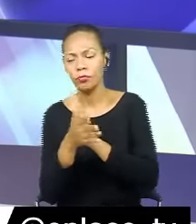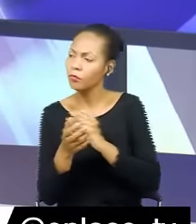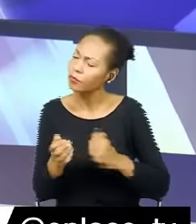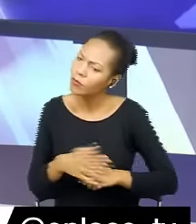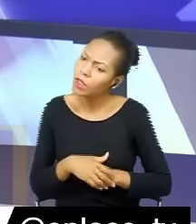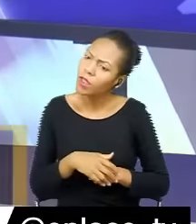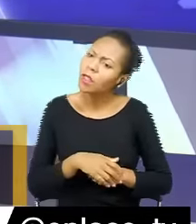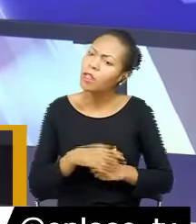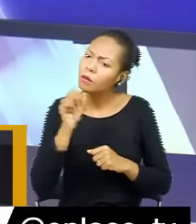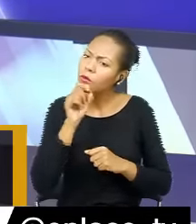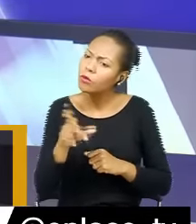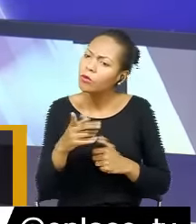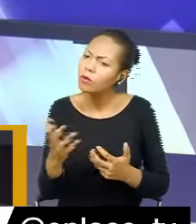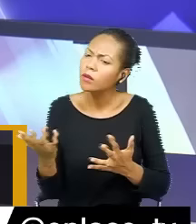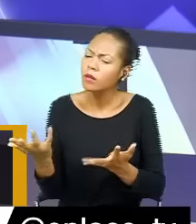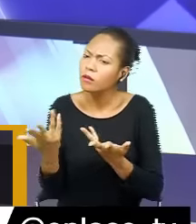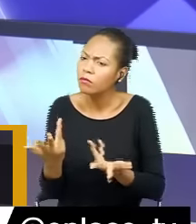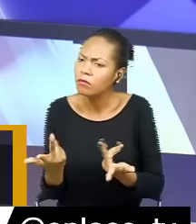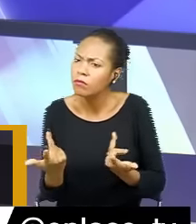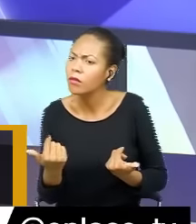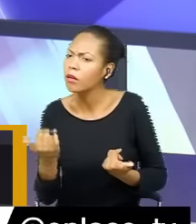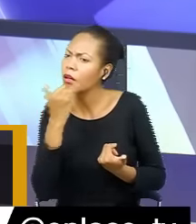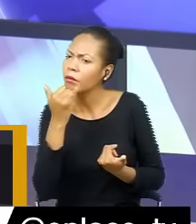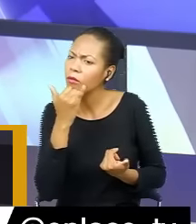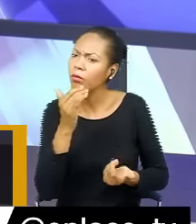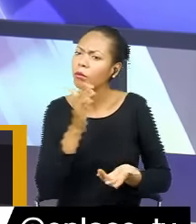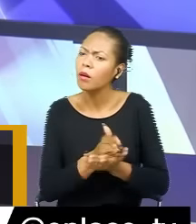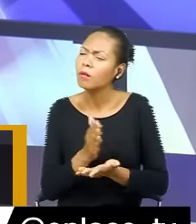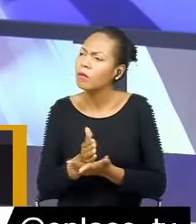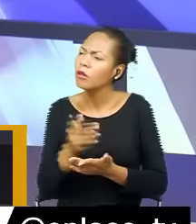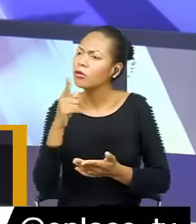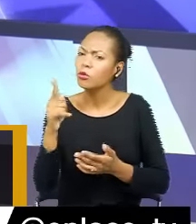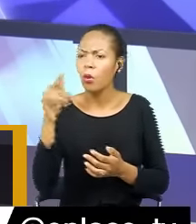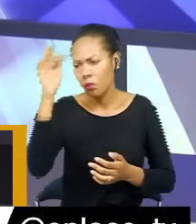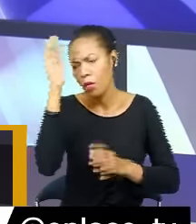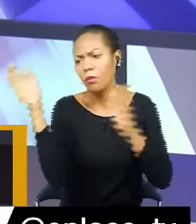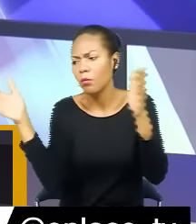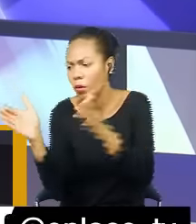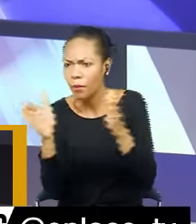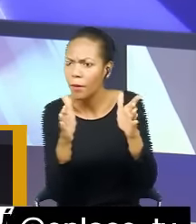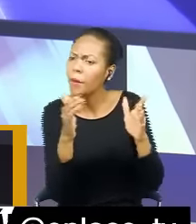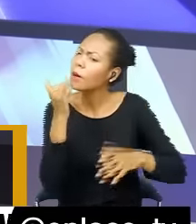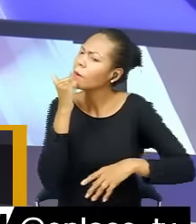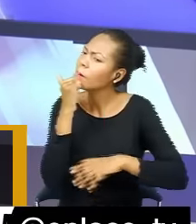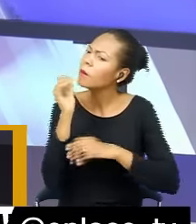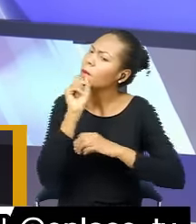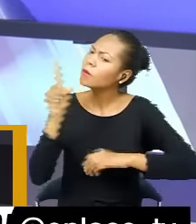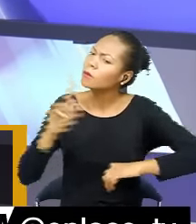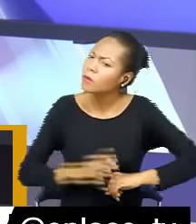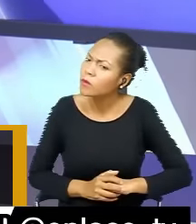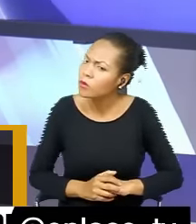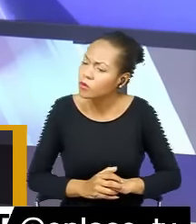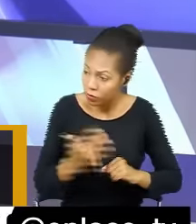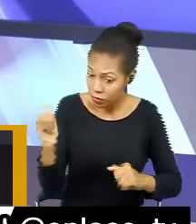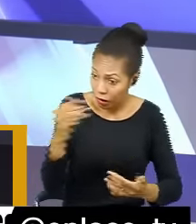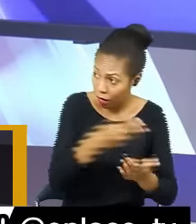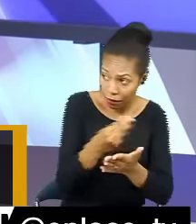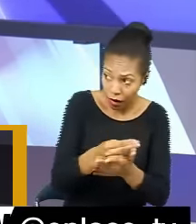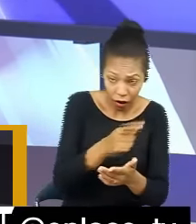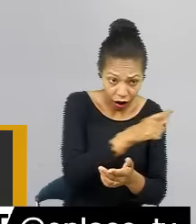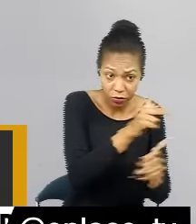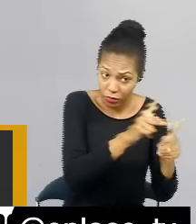situaciones representadas en las últimas horas con los puestos de salud de nuestra ciudad. Nelson, buenas tardes, bienvenido. ¿Ya hubo pago para este personal